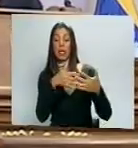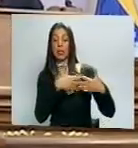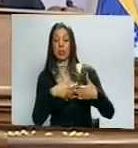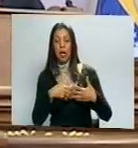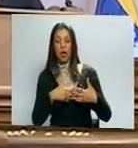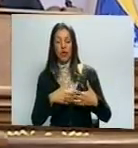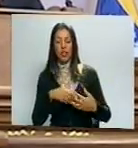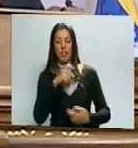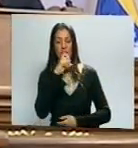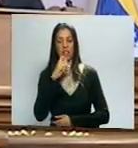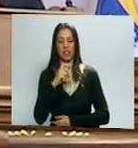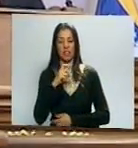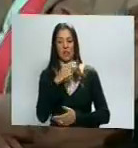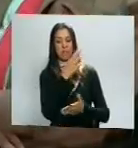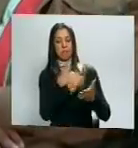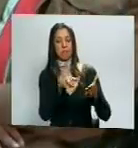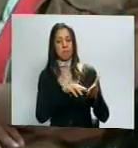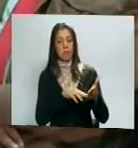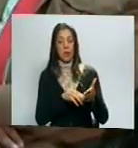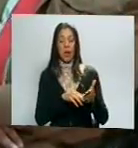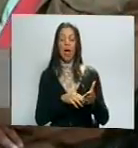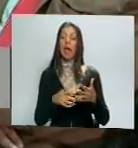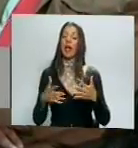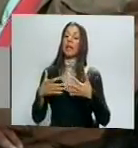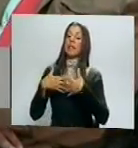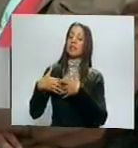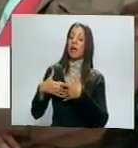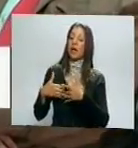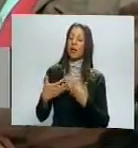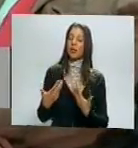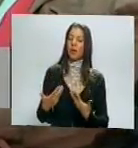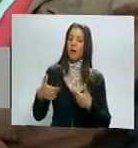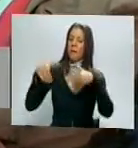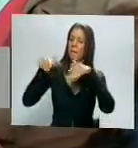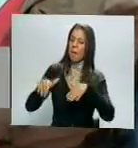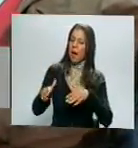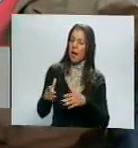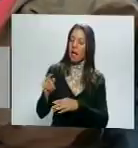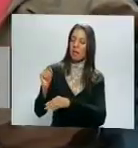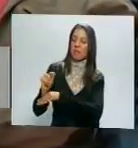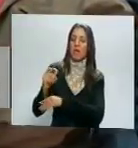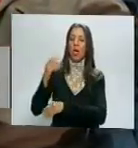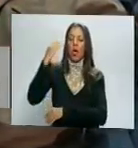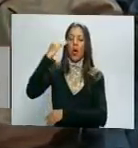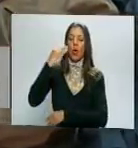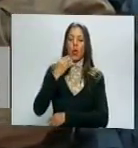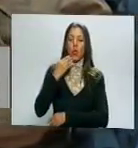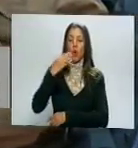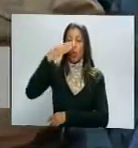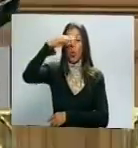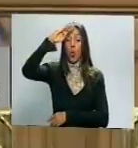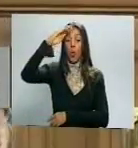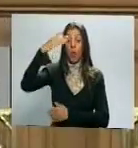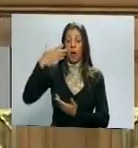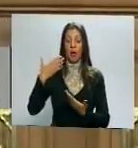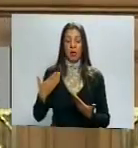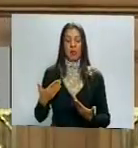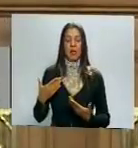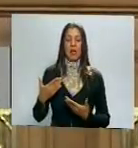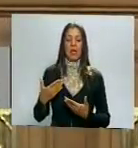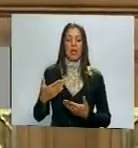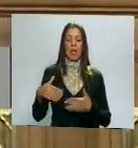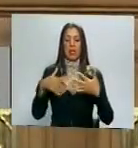Cuando el mundo hoy reclama a Estados Unidos el cese de sanciones contra Cuba, Estados Unidos quiere repetir sobre